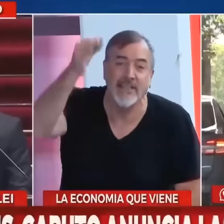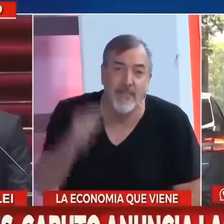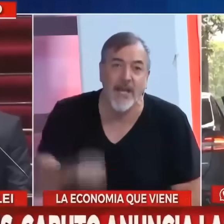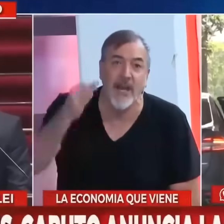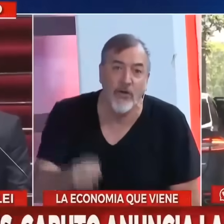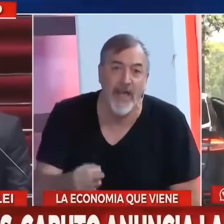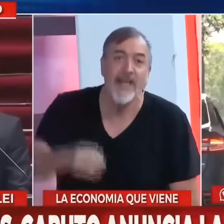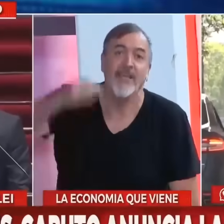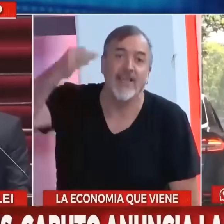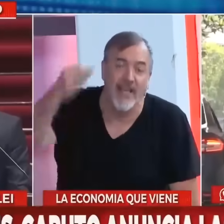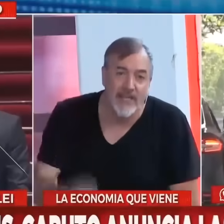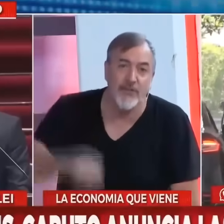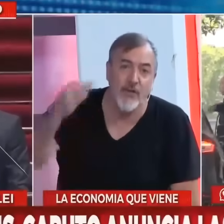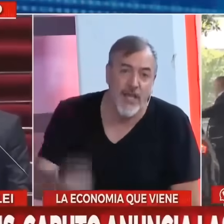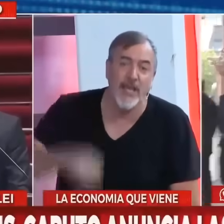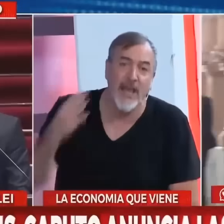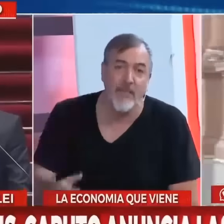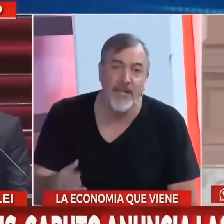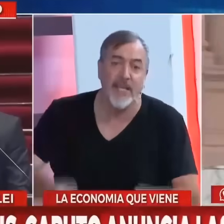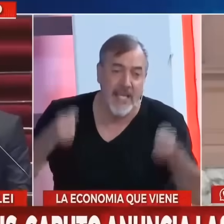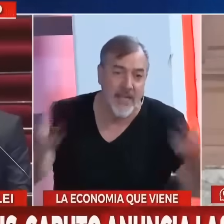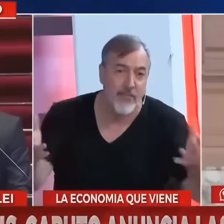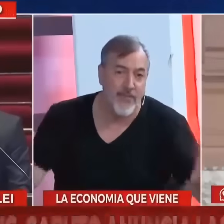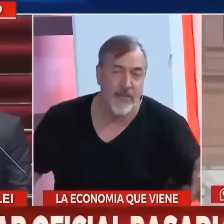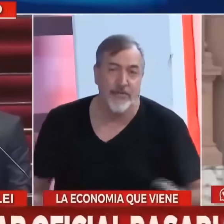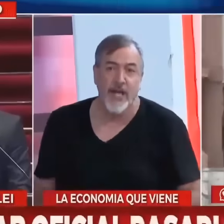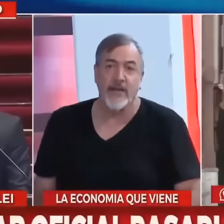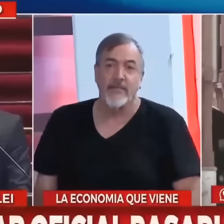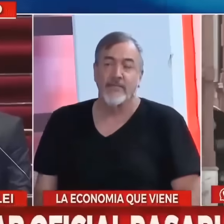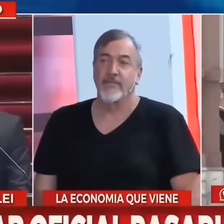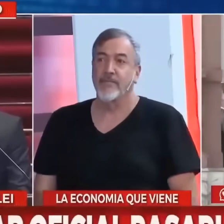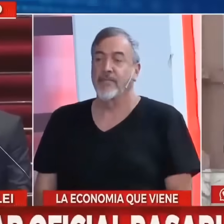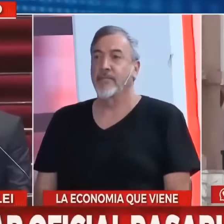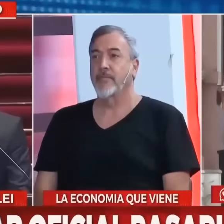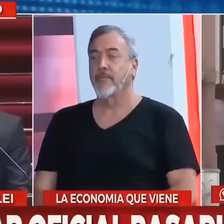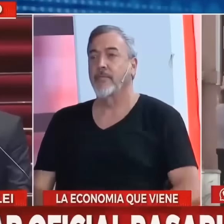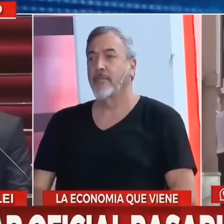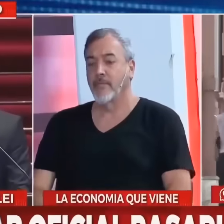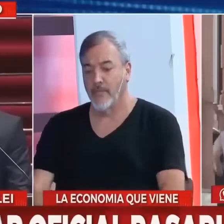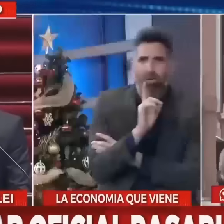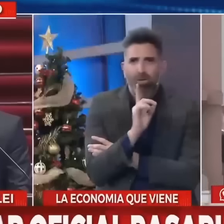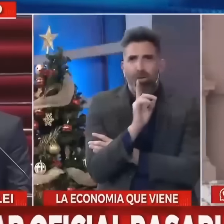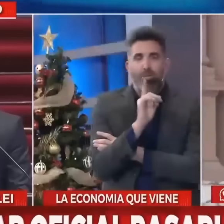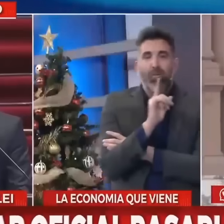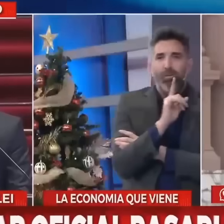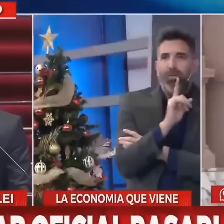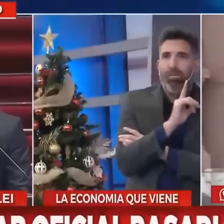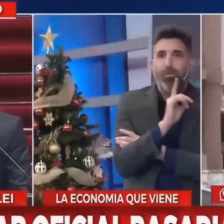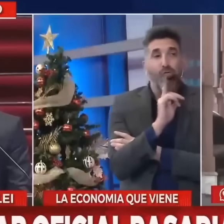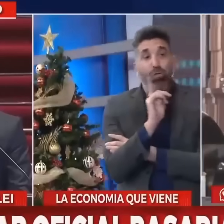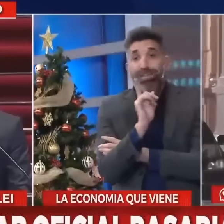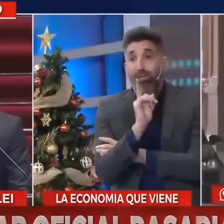control se tiene que terminar la joda de las declaraciones juradas de las empresas y que el estado empiece a controlar debe ser muy interesante lo que vos estás diciendo porque